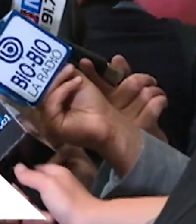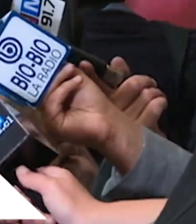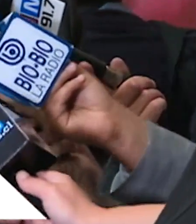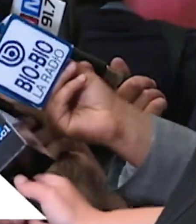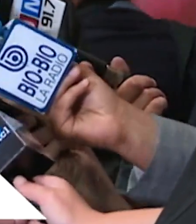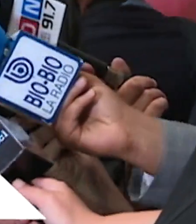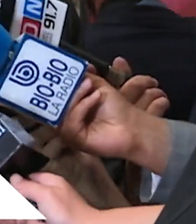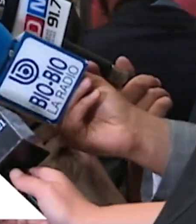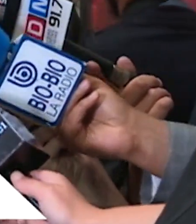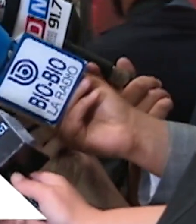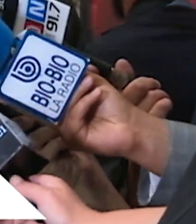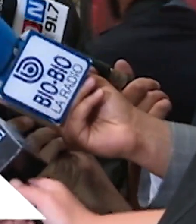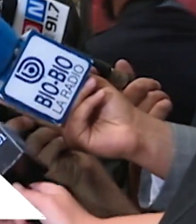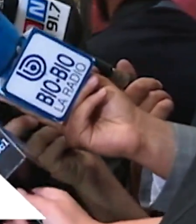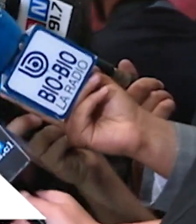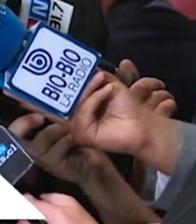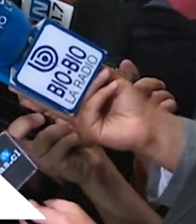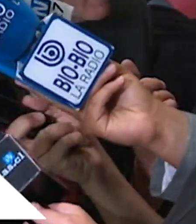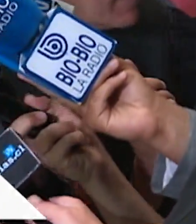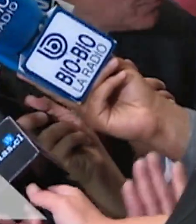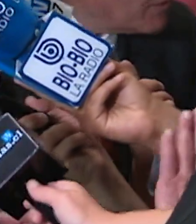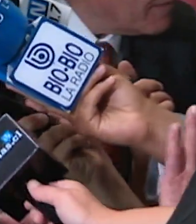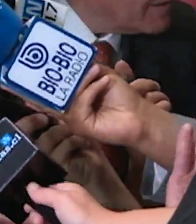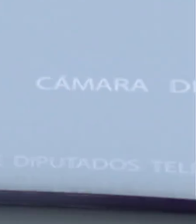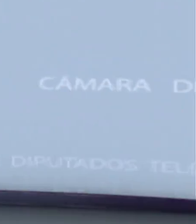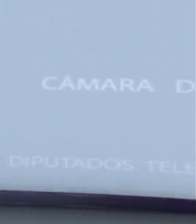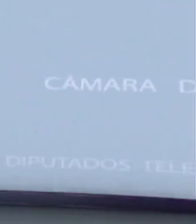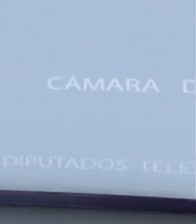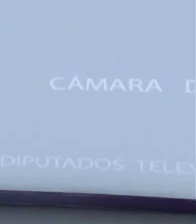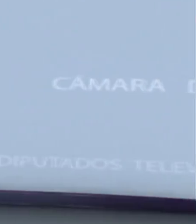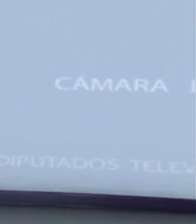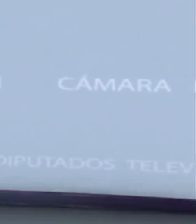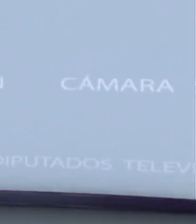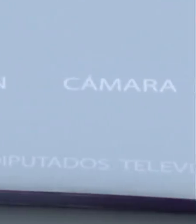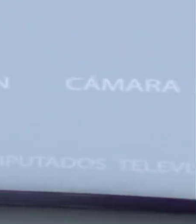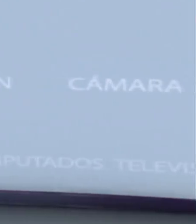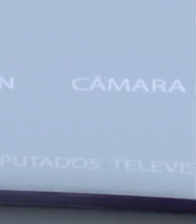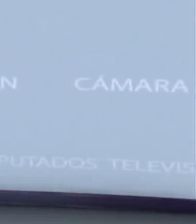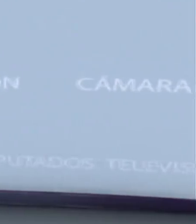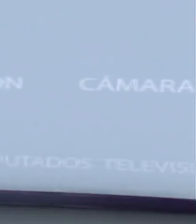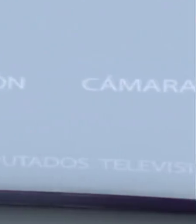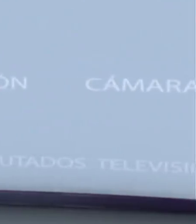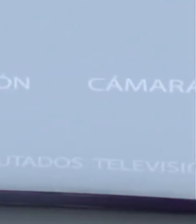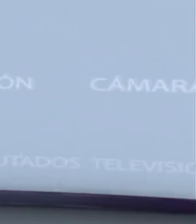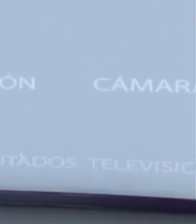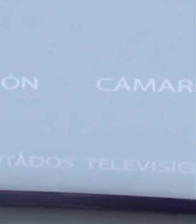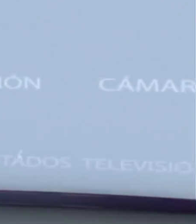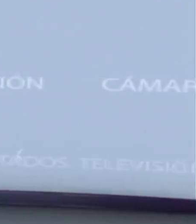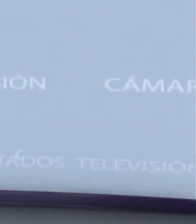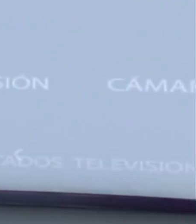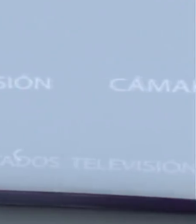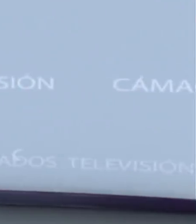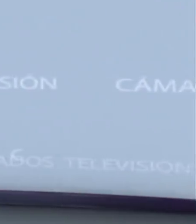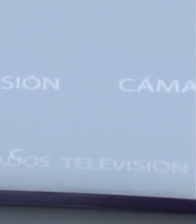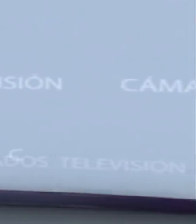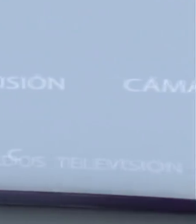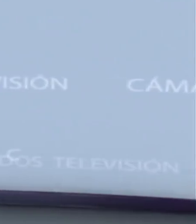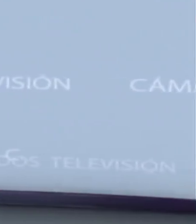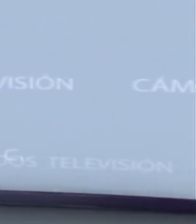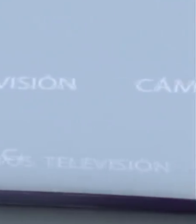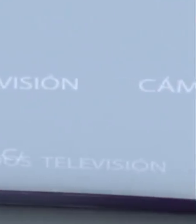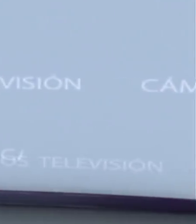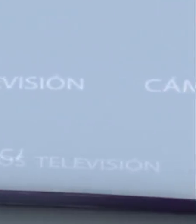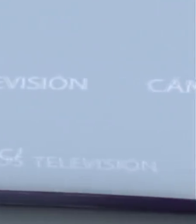absolutamente claro certero sus respuestas fueron certeras al término de la jornada se acordó oficiar al gobierno para que informe